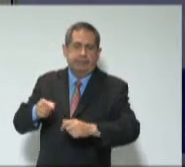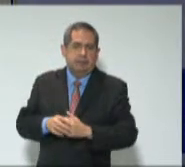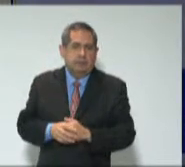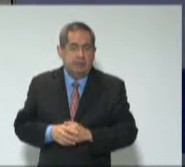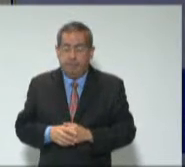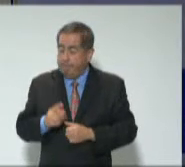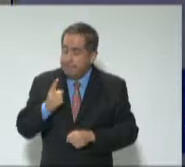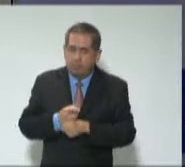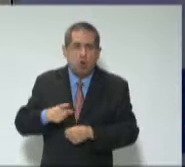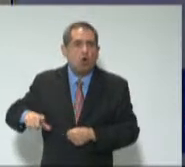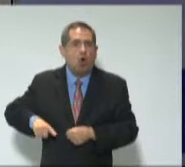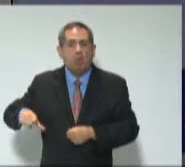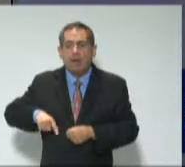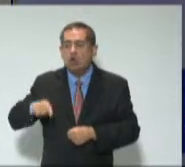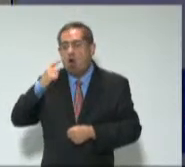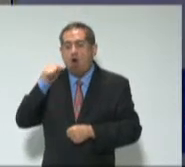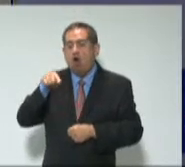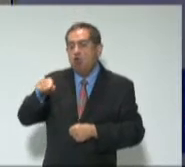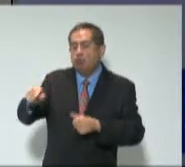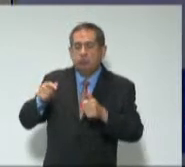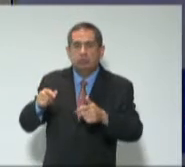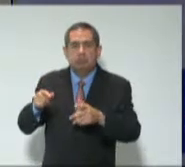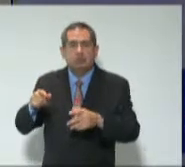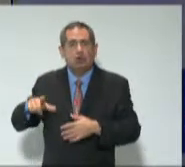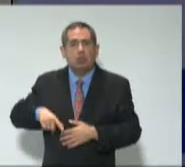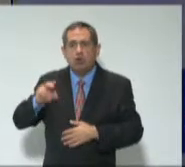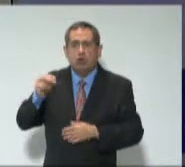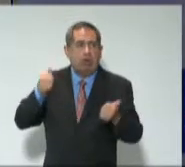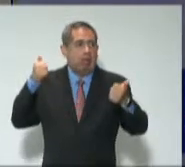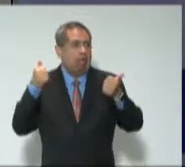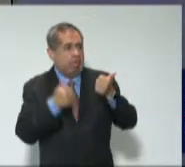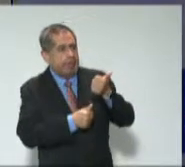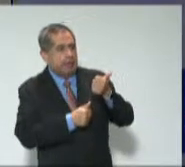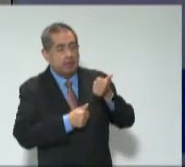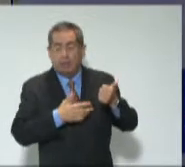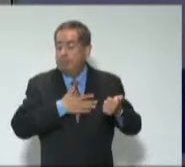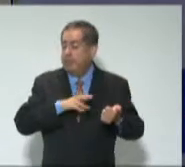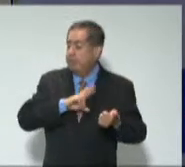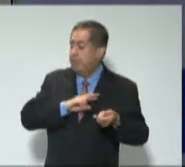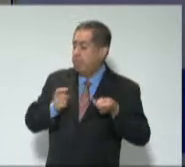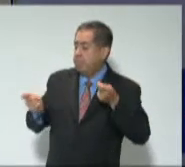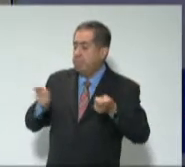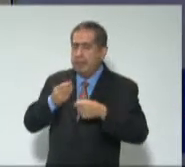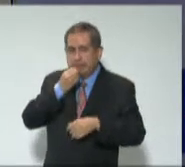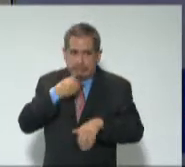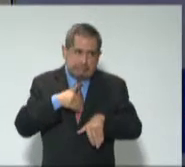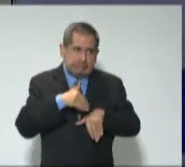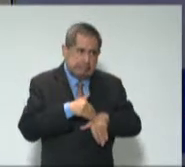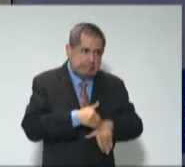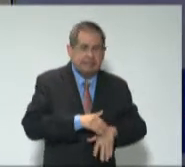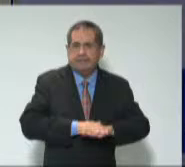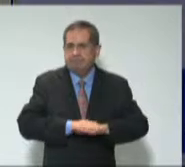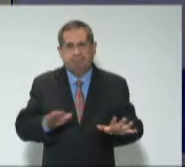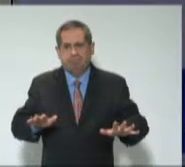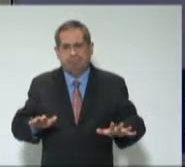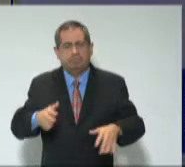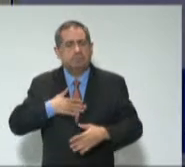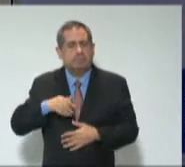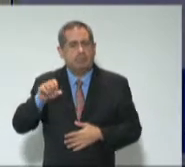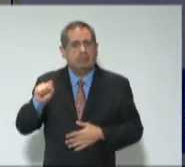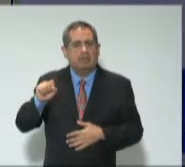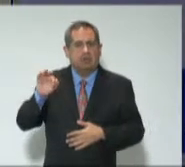el estado no tenga que estar sometido a los intereses privados por eso desde la función pública